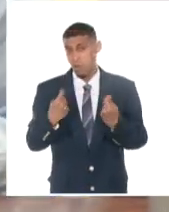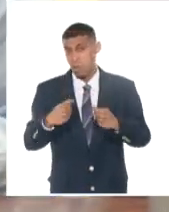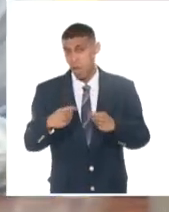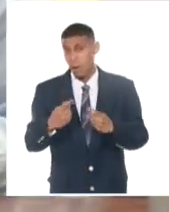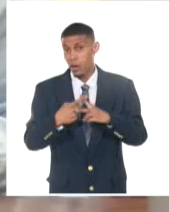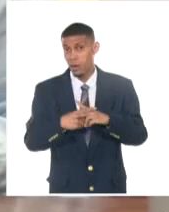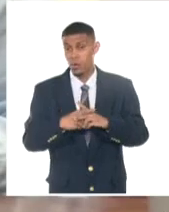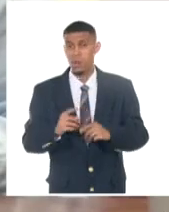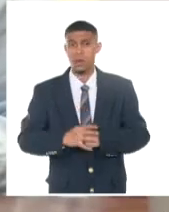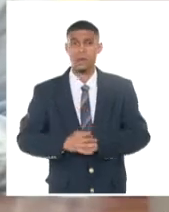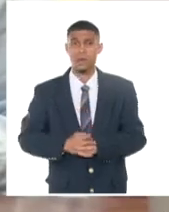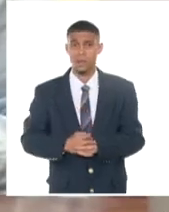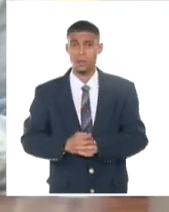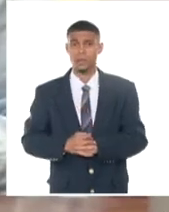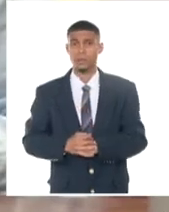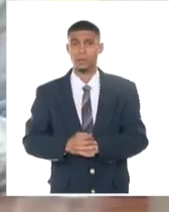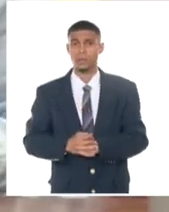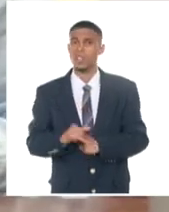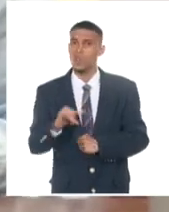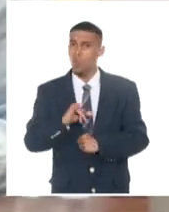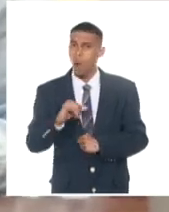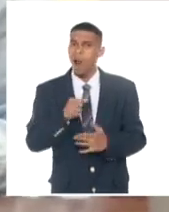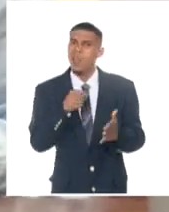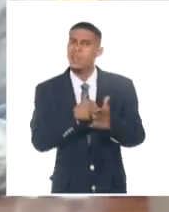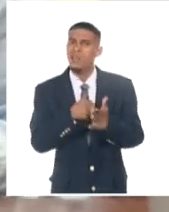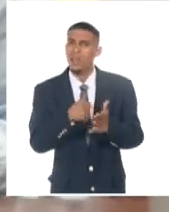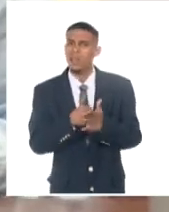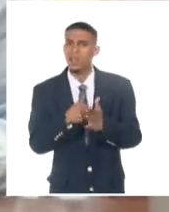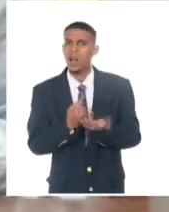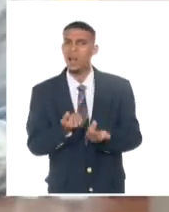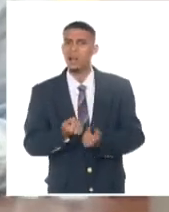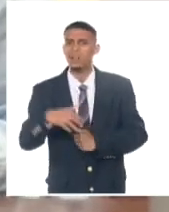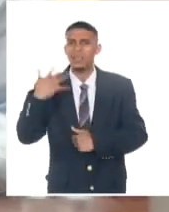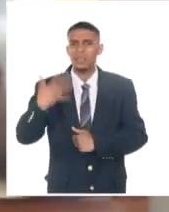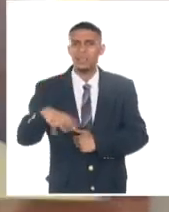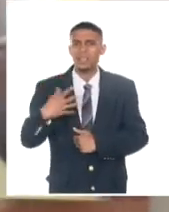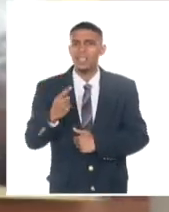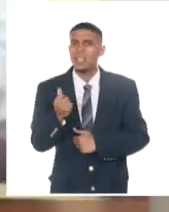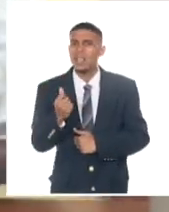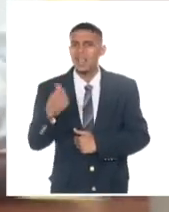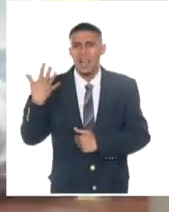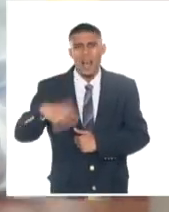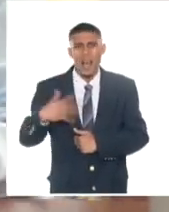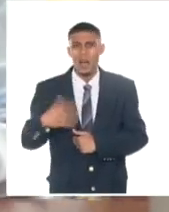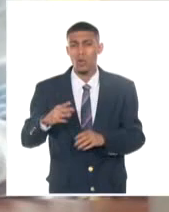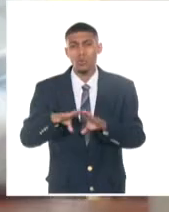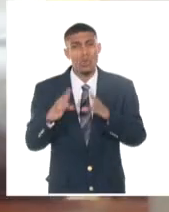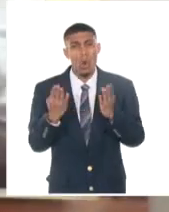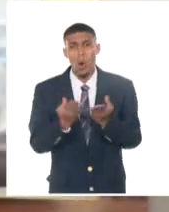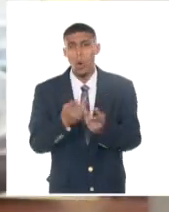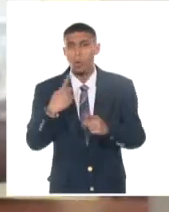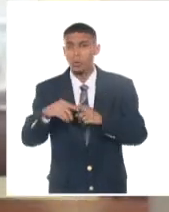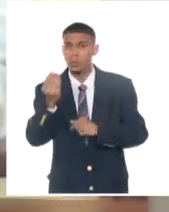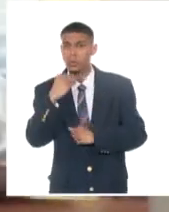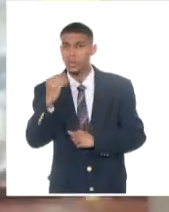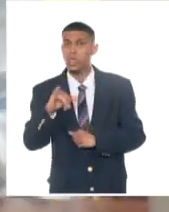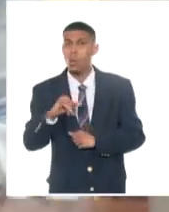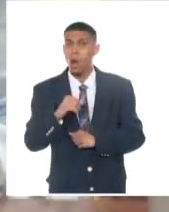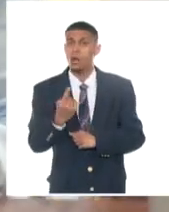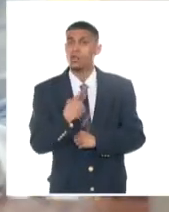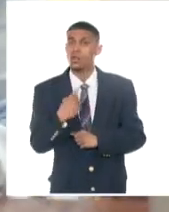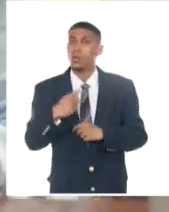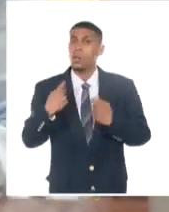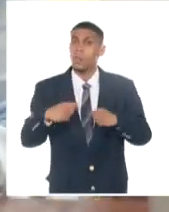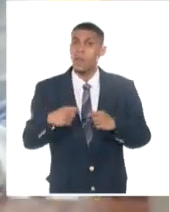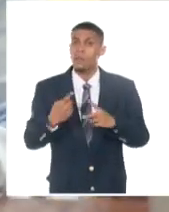enfrentar los precios especulativos y el abuso muchas veces que existe con nuestra población. Y para resolver problemas de ineficiencia y capacidad productiva